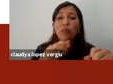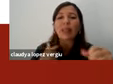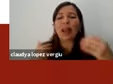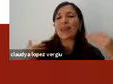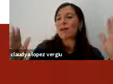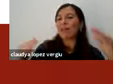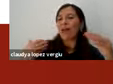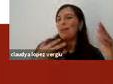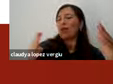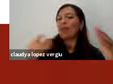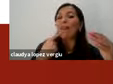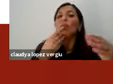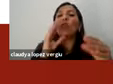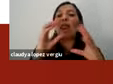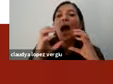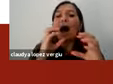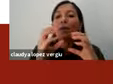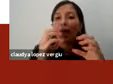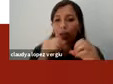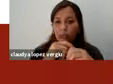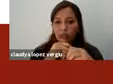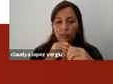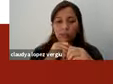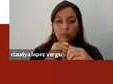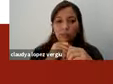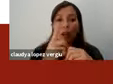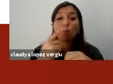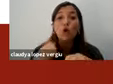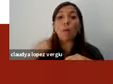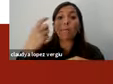la percepción positiva de equilibrio laboral y personal,